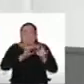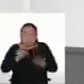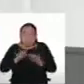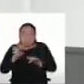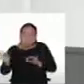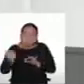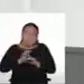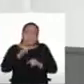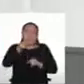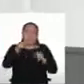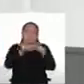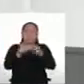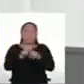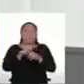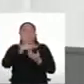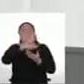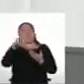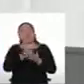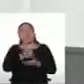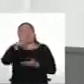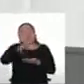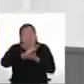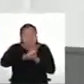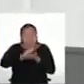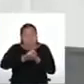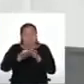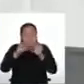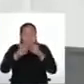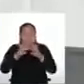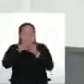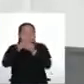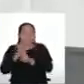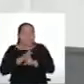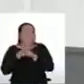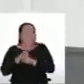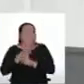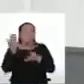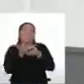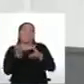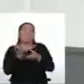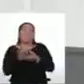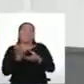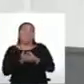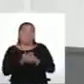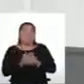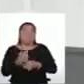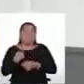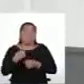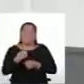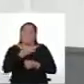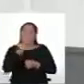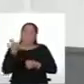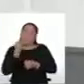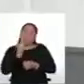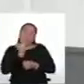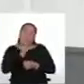vez. Ustedes hagan lo mismo. Todo lo que han apuntado en clase, cuídenlo muy bien en su portafolio, que sin duda alguna es mejor que